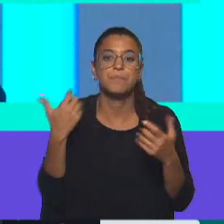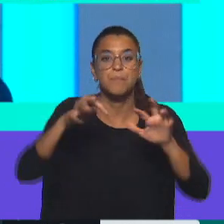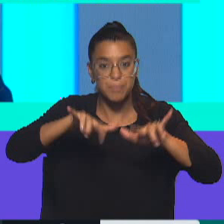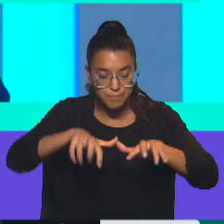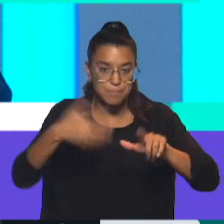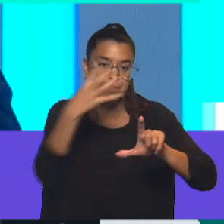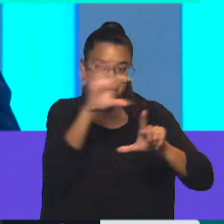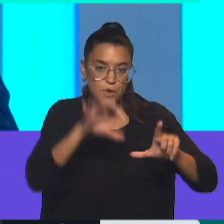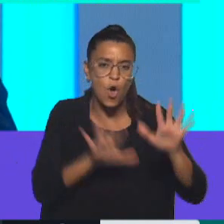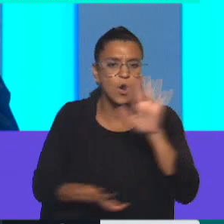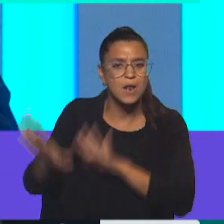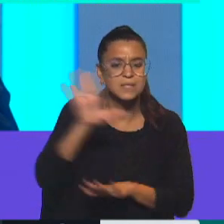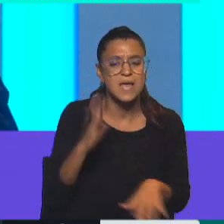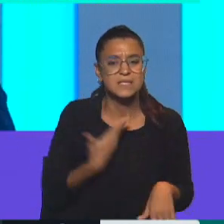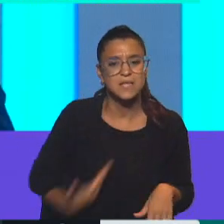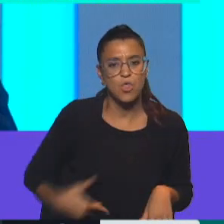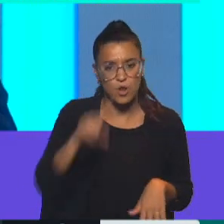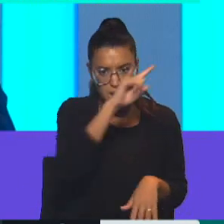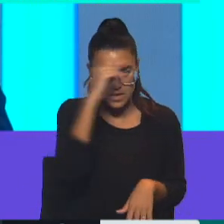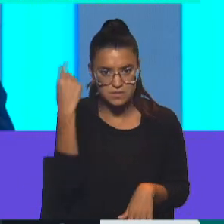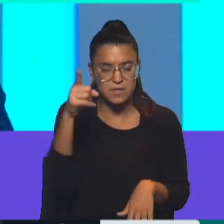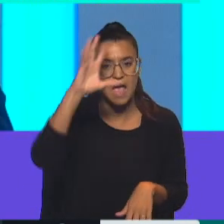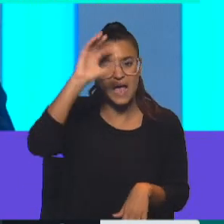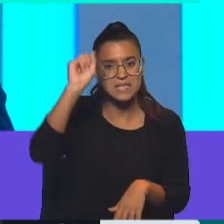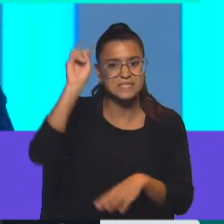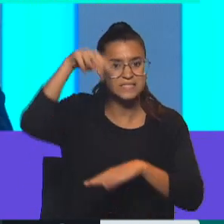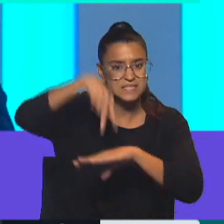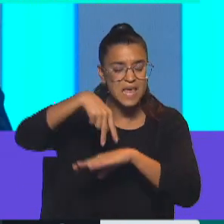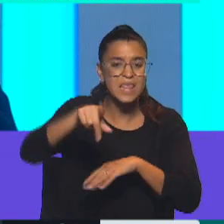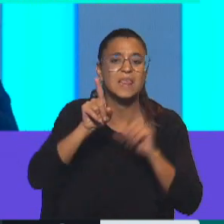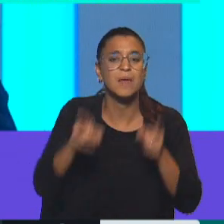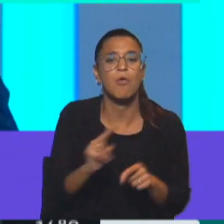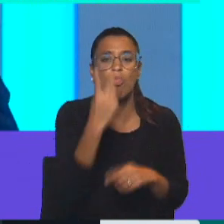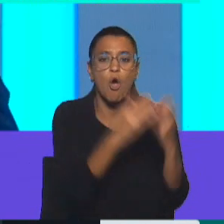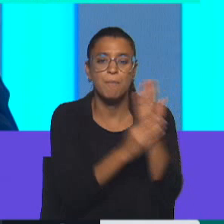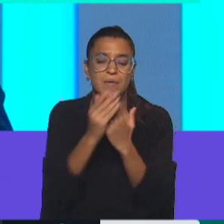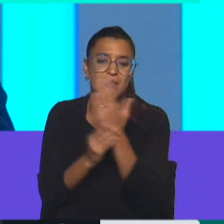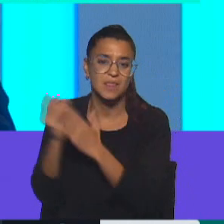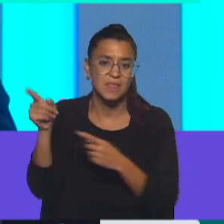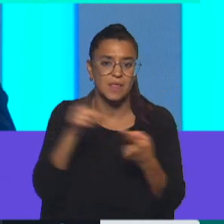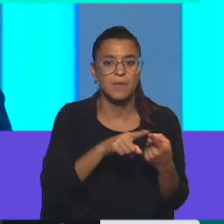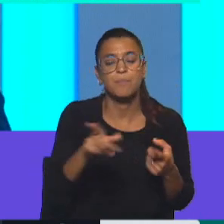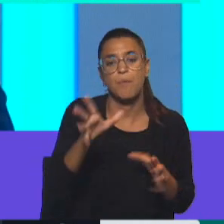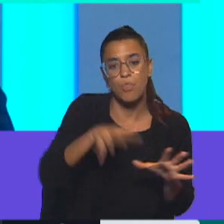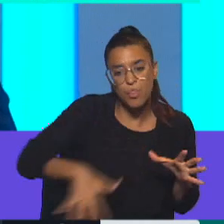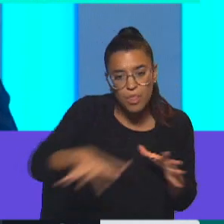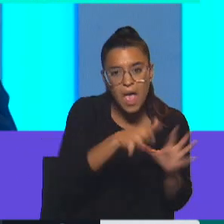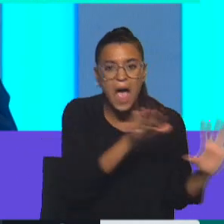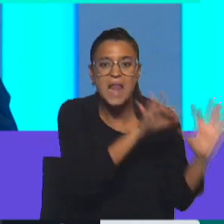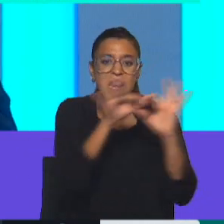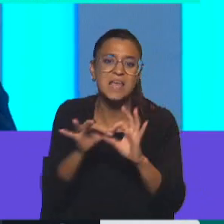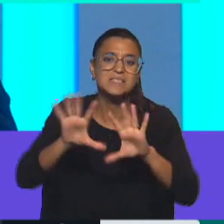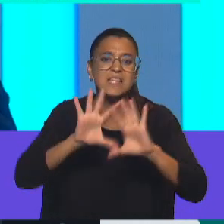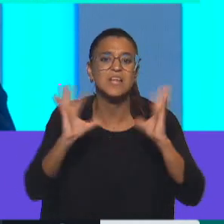streaming, organizado por el Estado Nacional a través de la Cancillería y de los otros dos ministerios que conforman el capítulo local de la Alianza